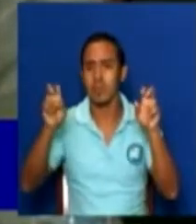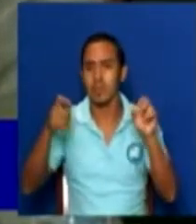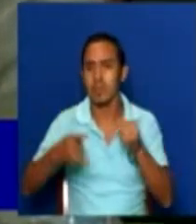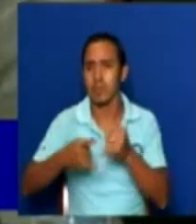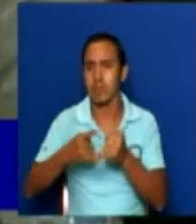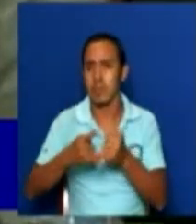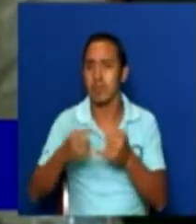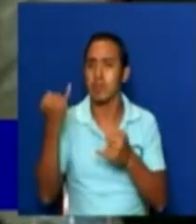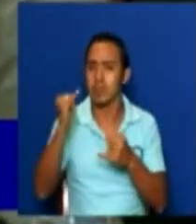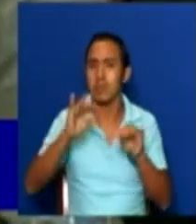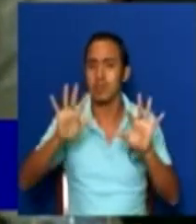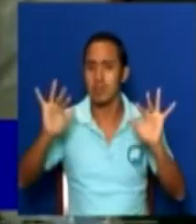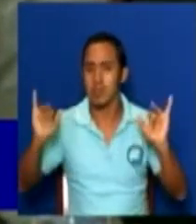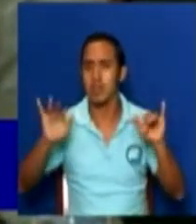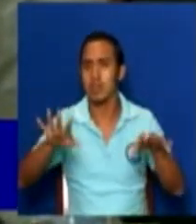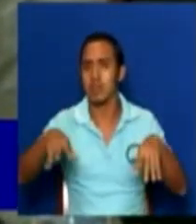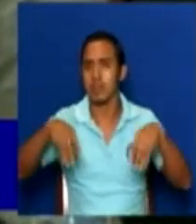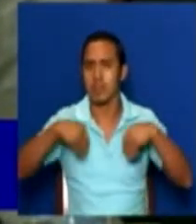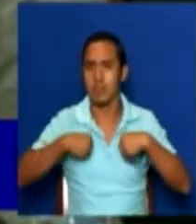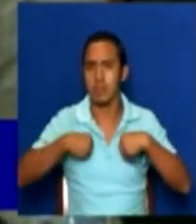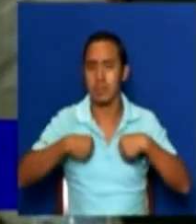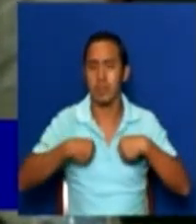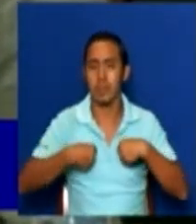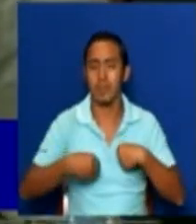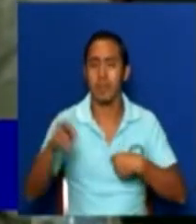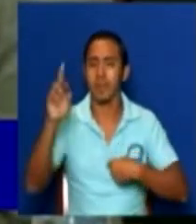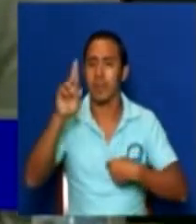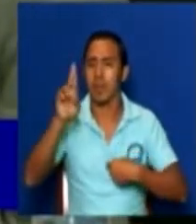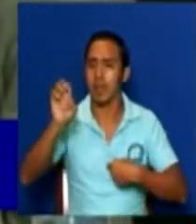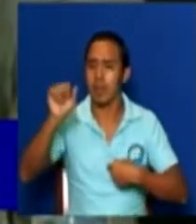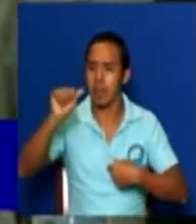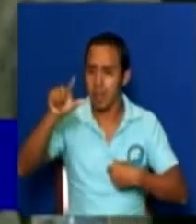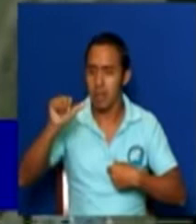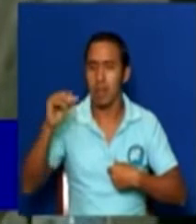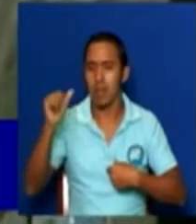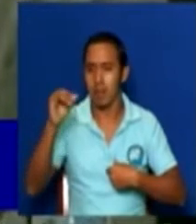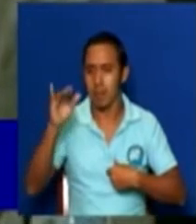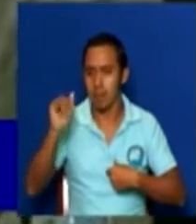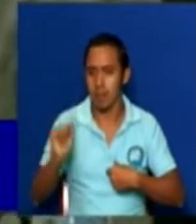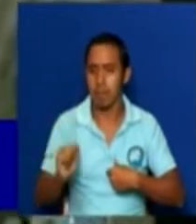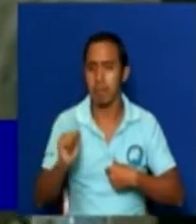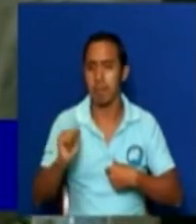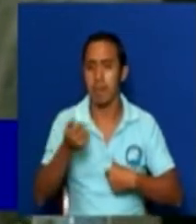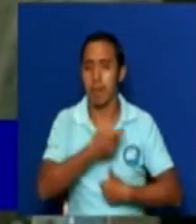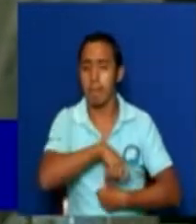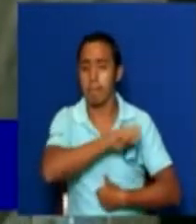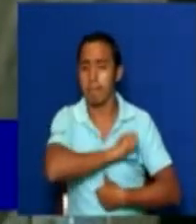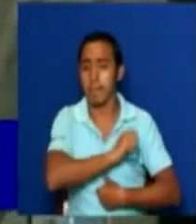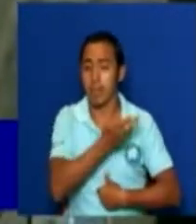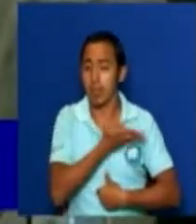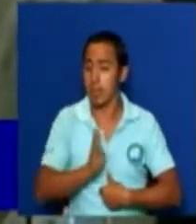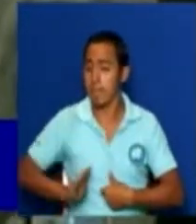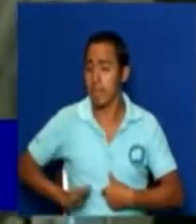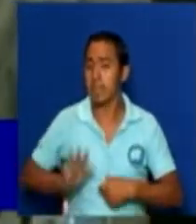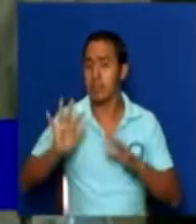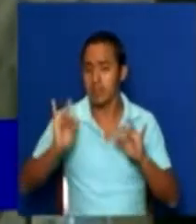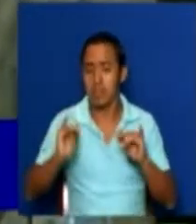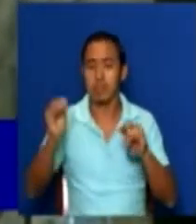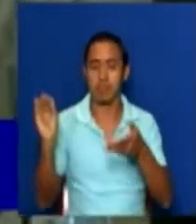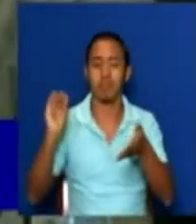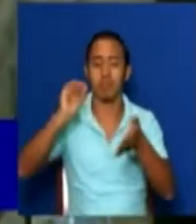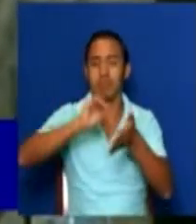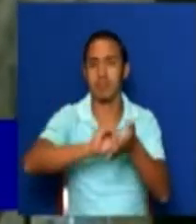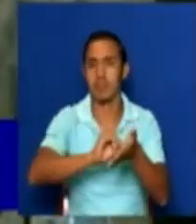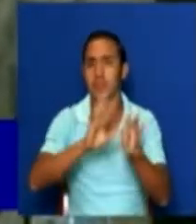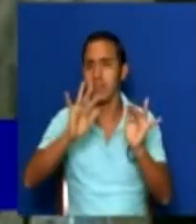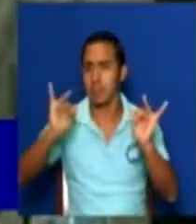sido aceptado por la Real Academia Española y una cantidad de vocablos y conceptos ya están incorporados